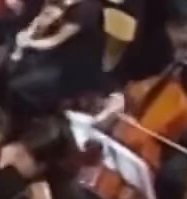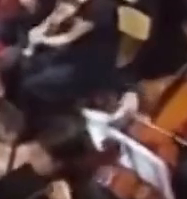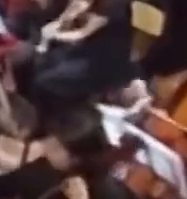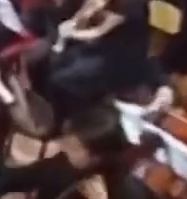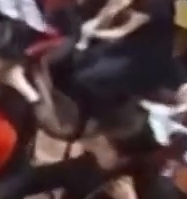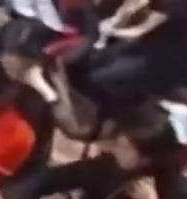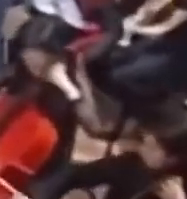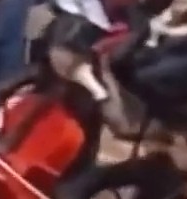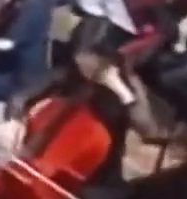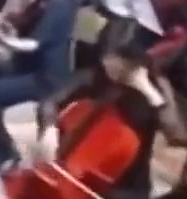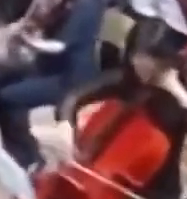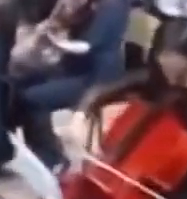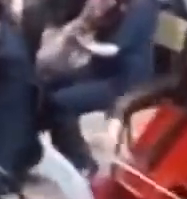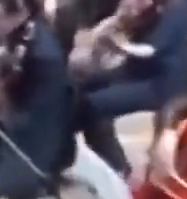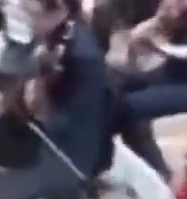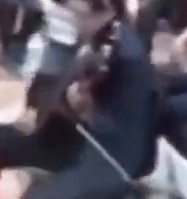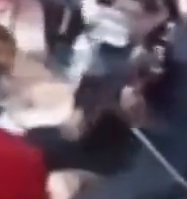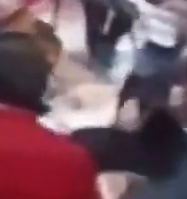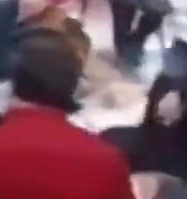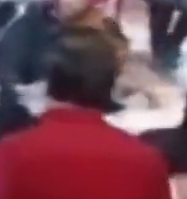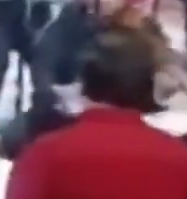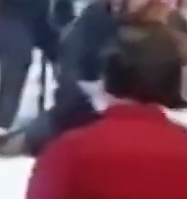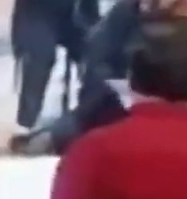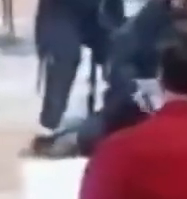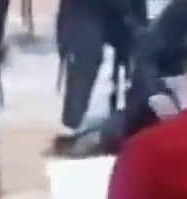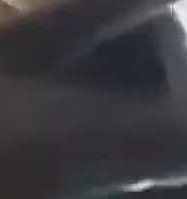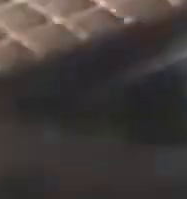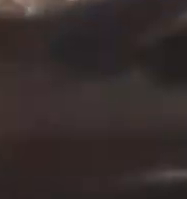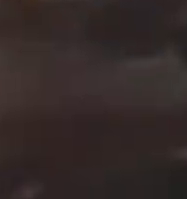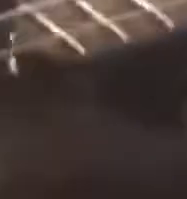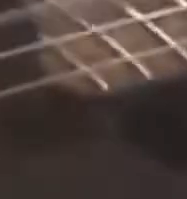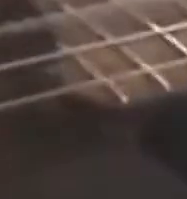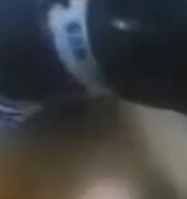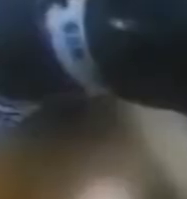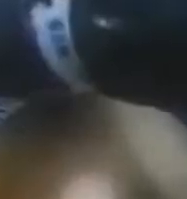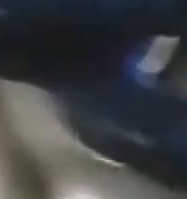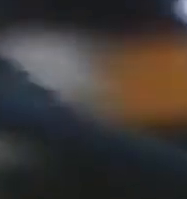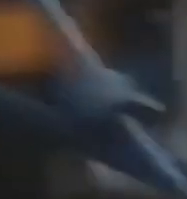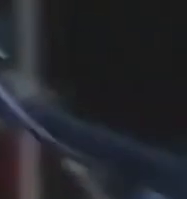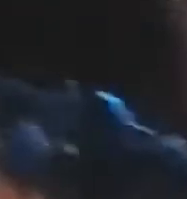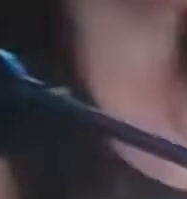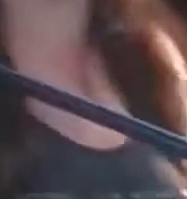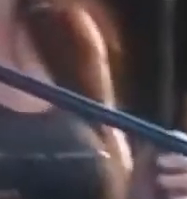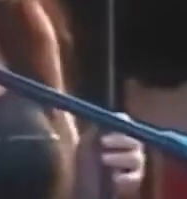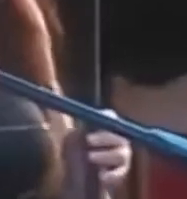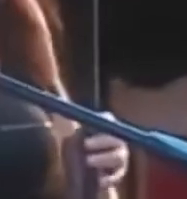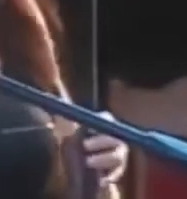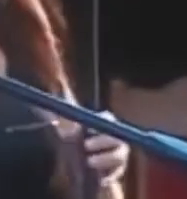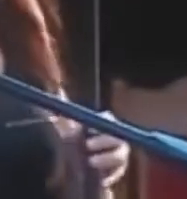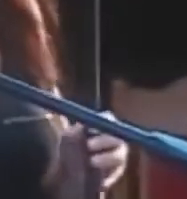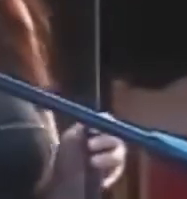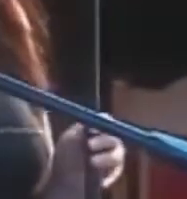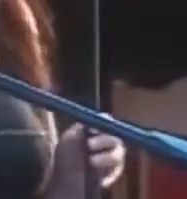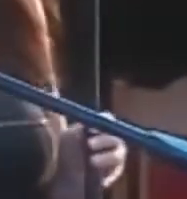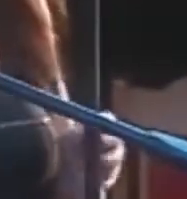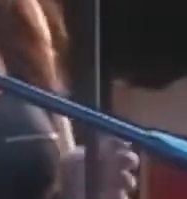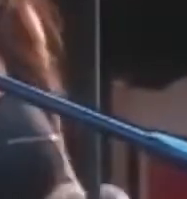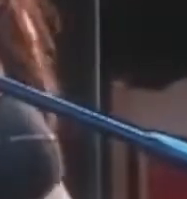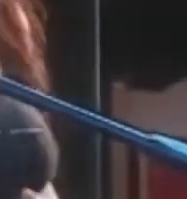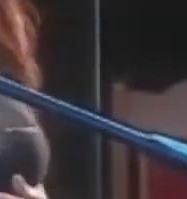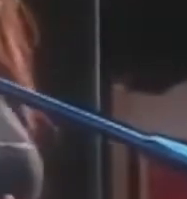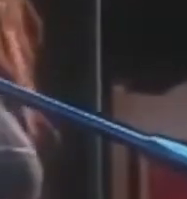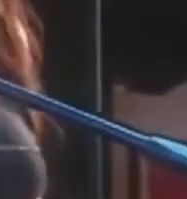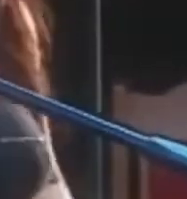Una de las agrupaciones más emblemáticas del país. Alegría en el alma, en la vida. Algo tan